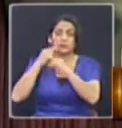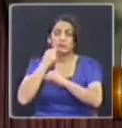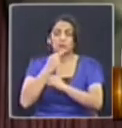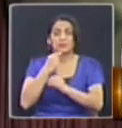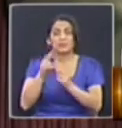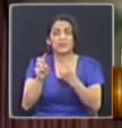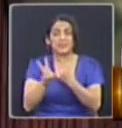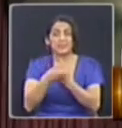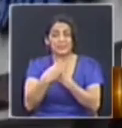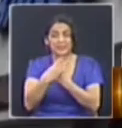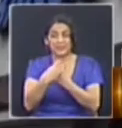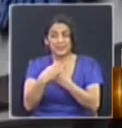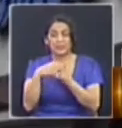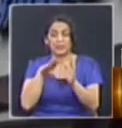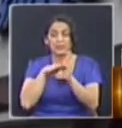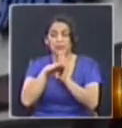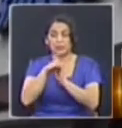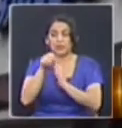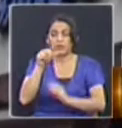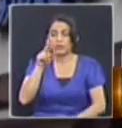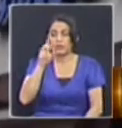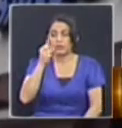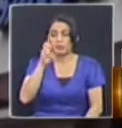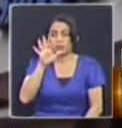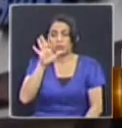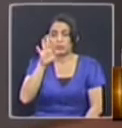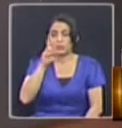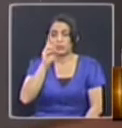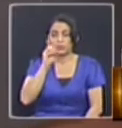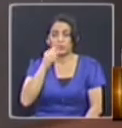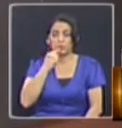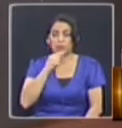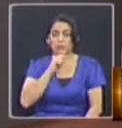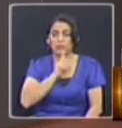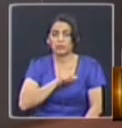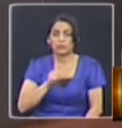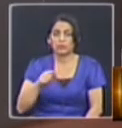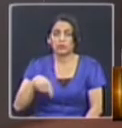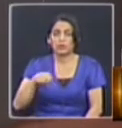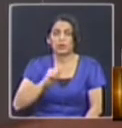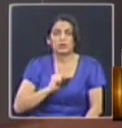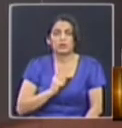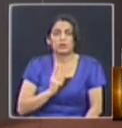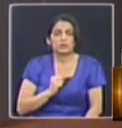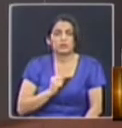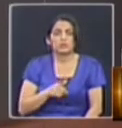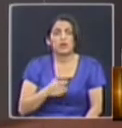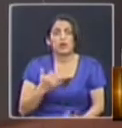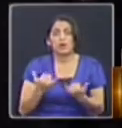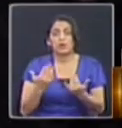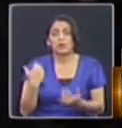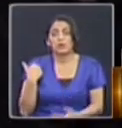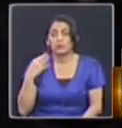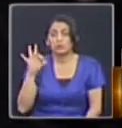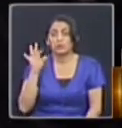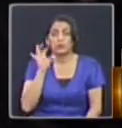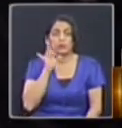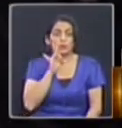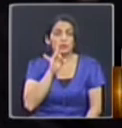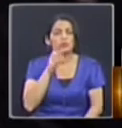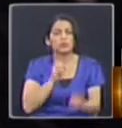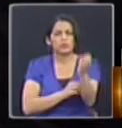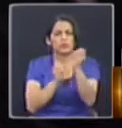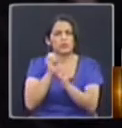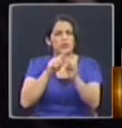redes sociales con respecto a la situación del Banco del Austro. Asegura que más de 98 oficinas en todo el país están abiertas y funcionando